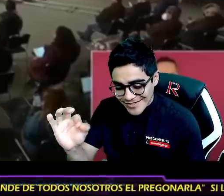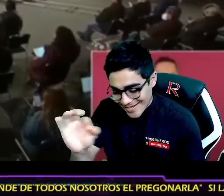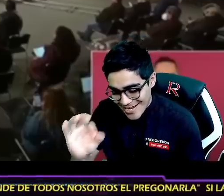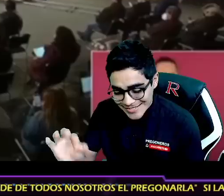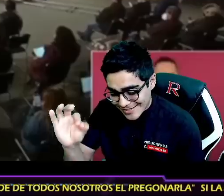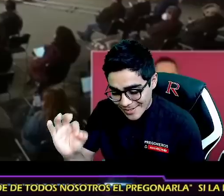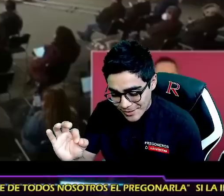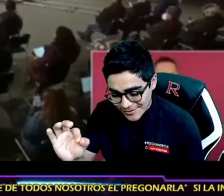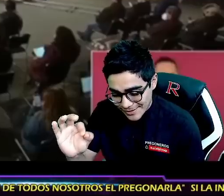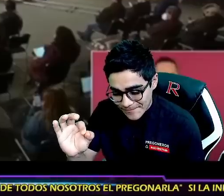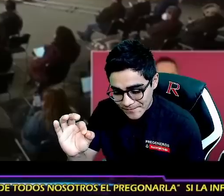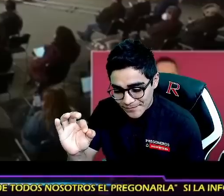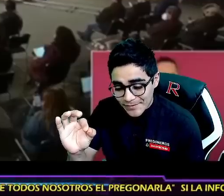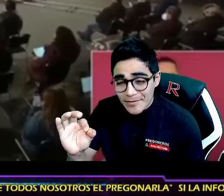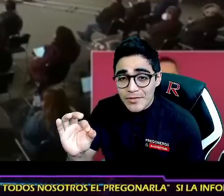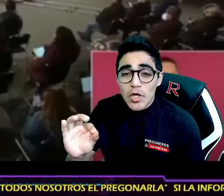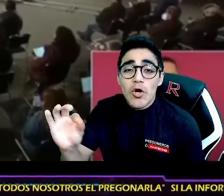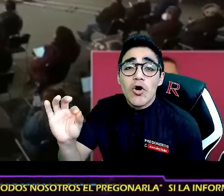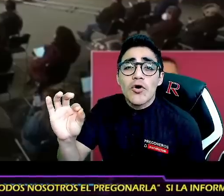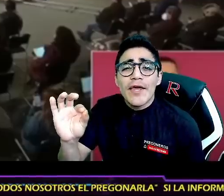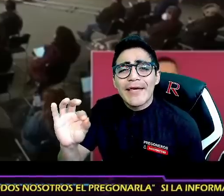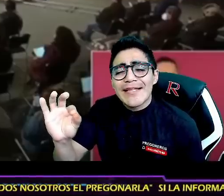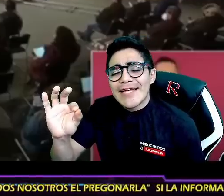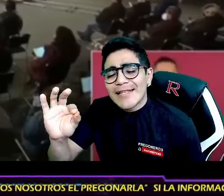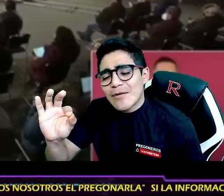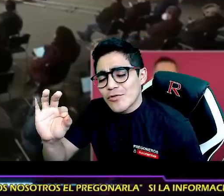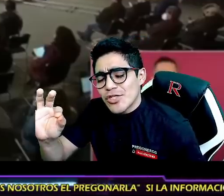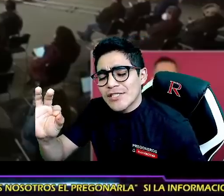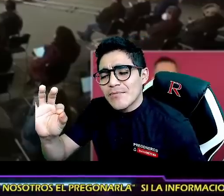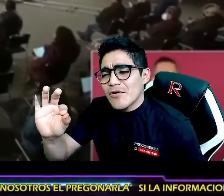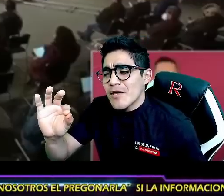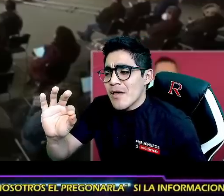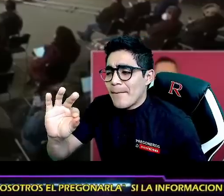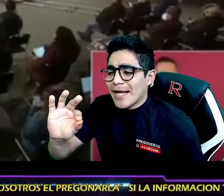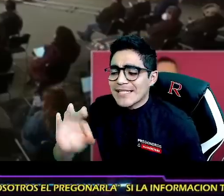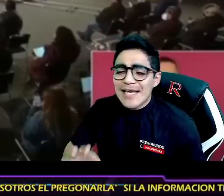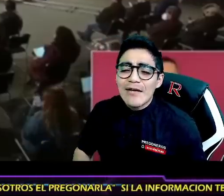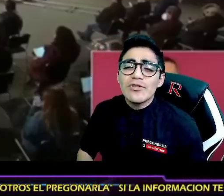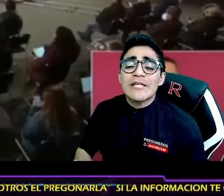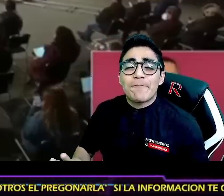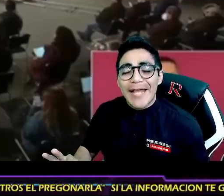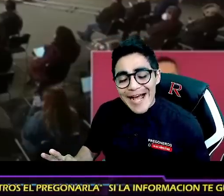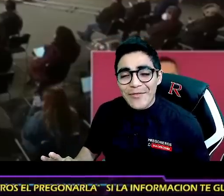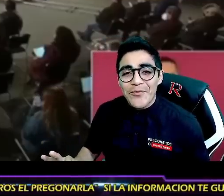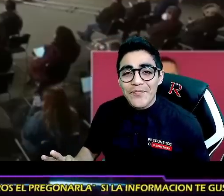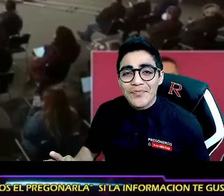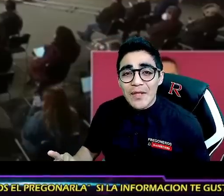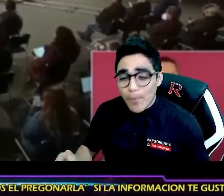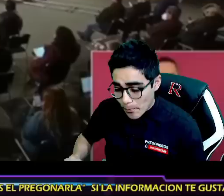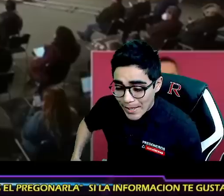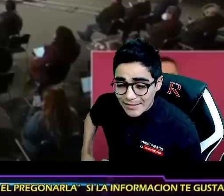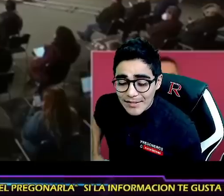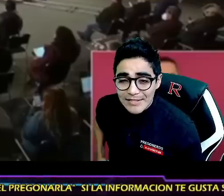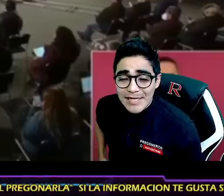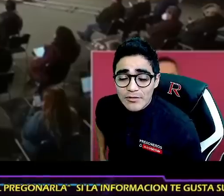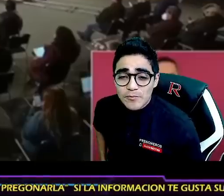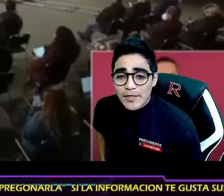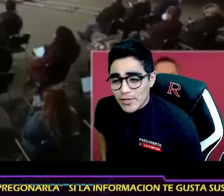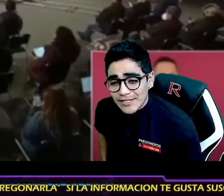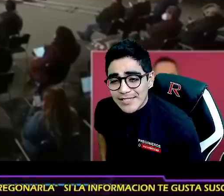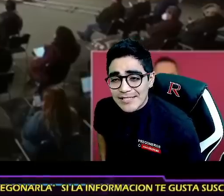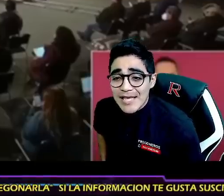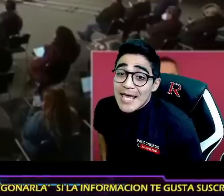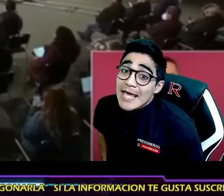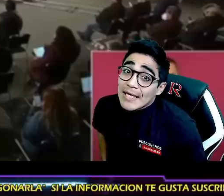como Bien dicen en esta entrevista no debe de tardar muchísimo para que salga un desplegado por parte de